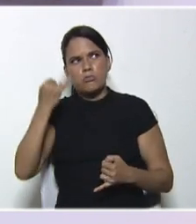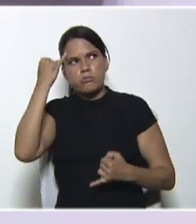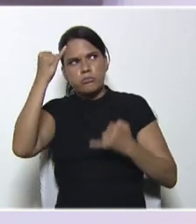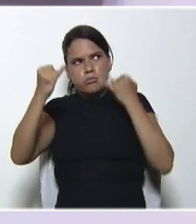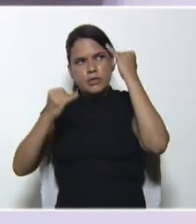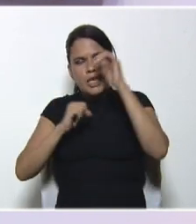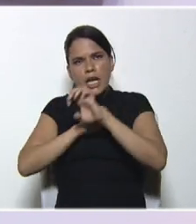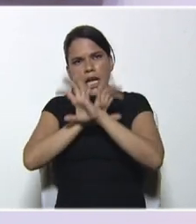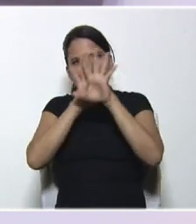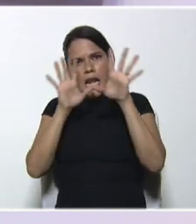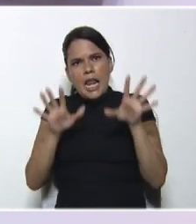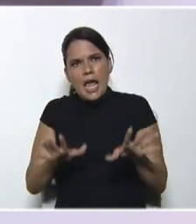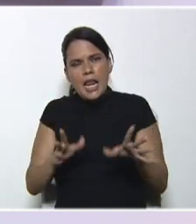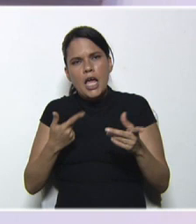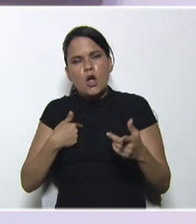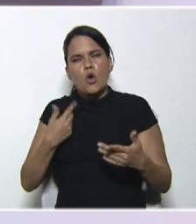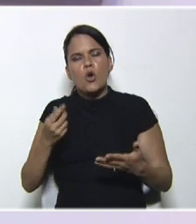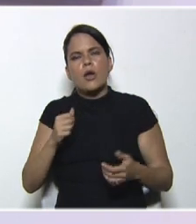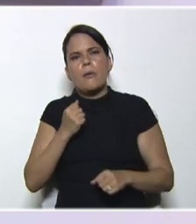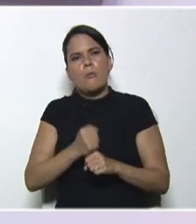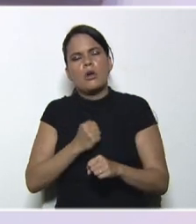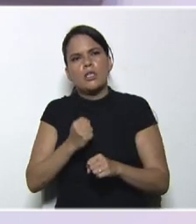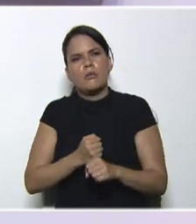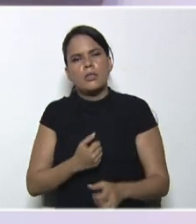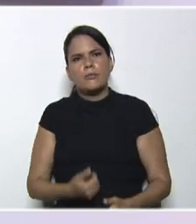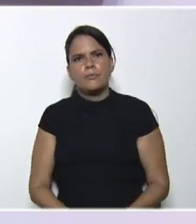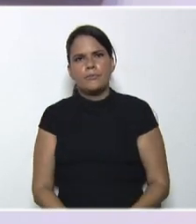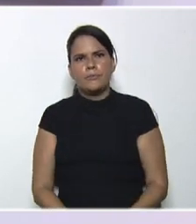determinadas con referente al tema que vamos a trabajar.